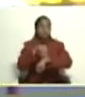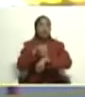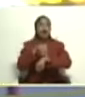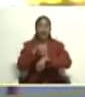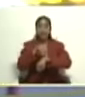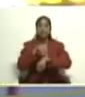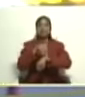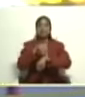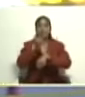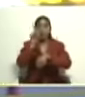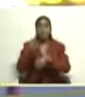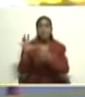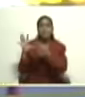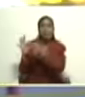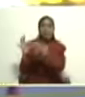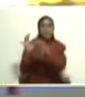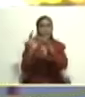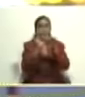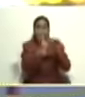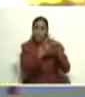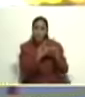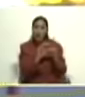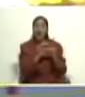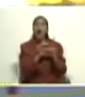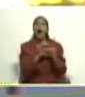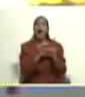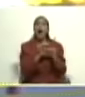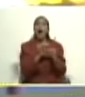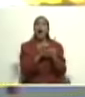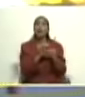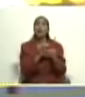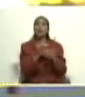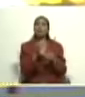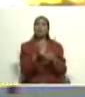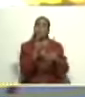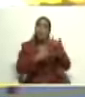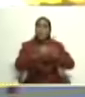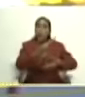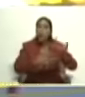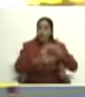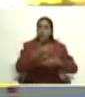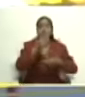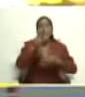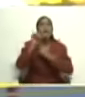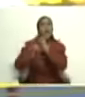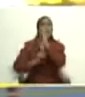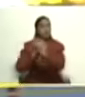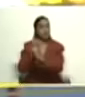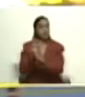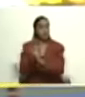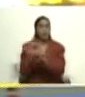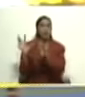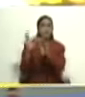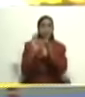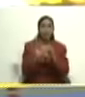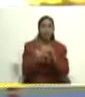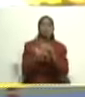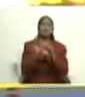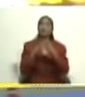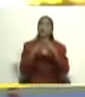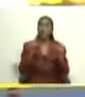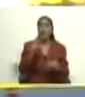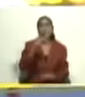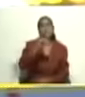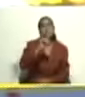cerrar alianzas comerciales con clientes internacionales. Al igual que el sector hierro y acero,